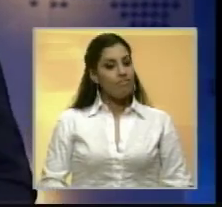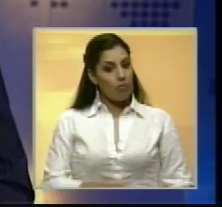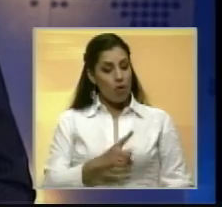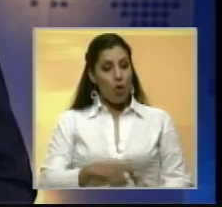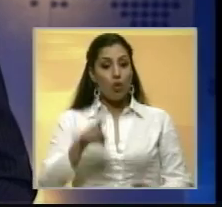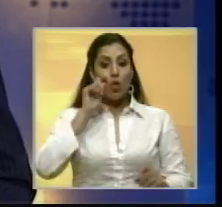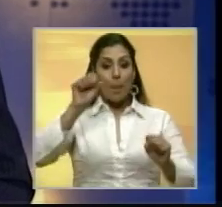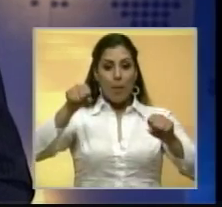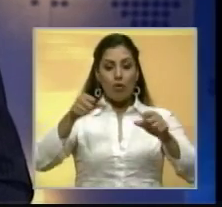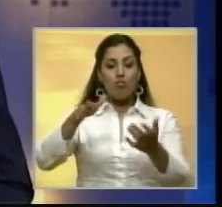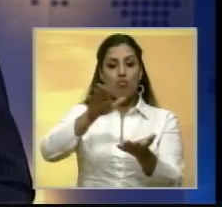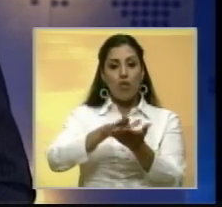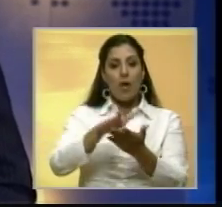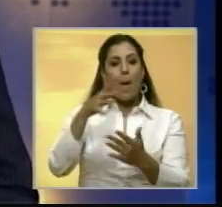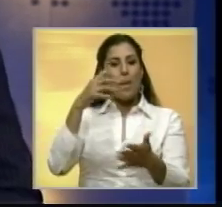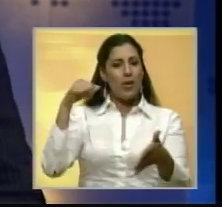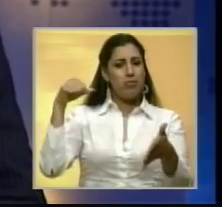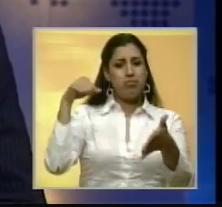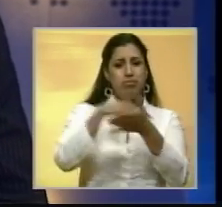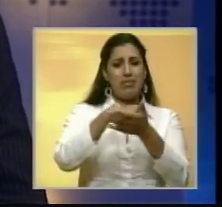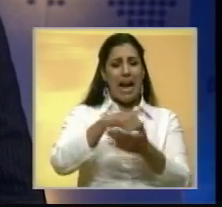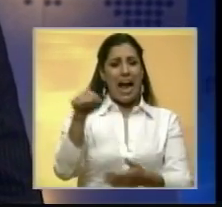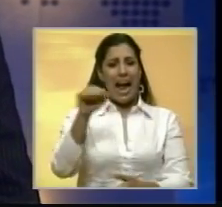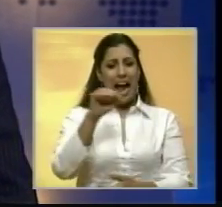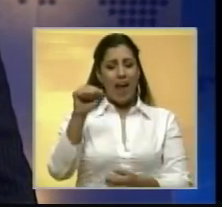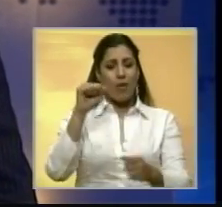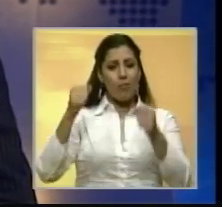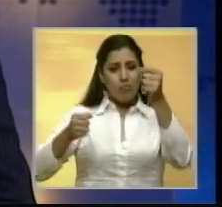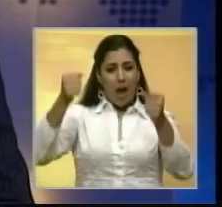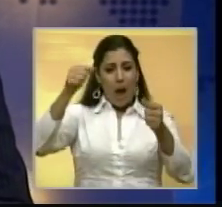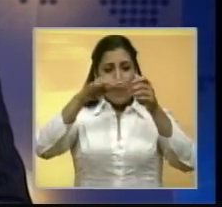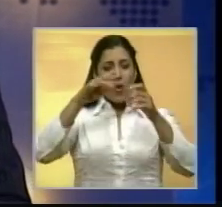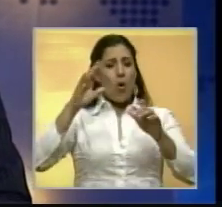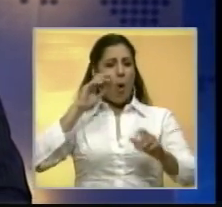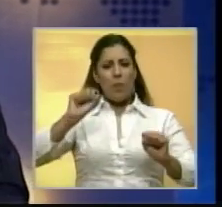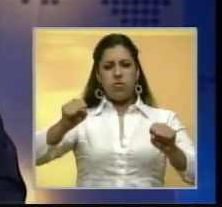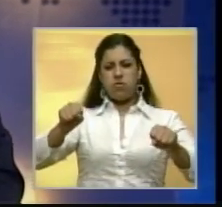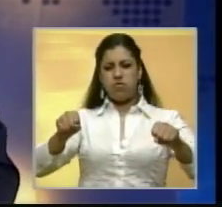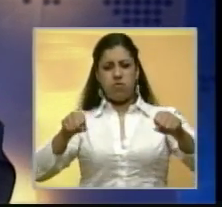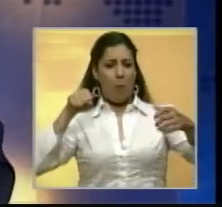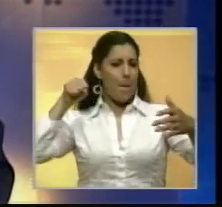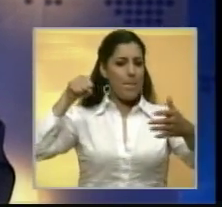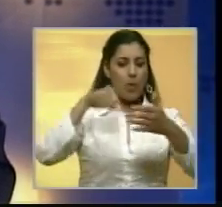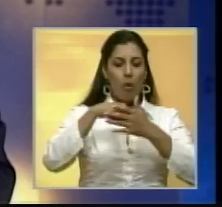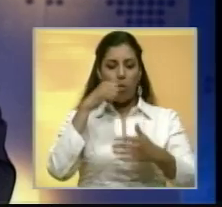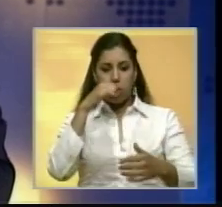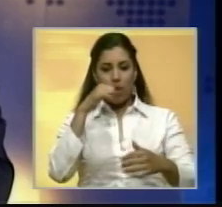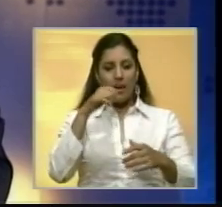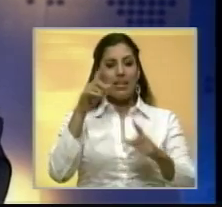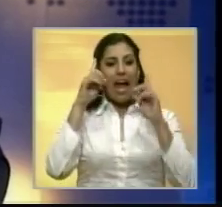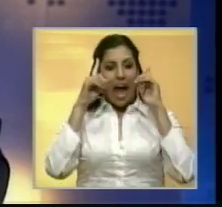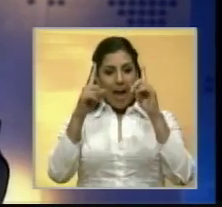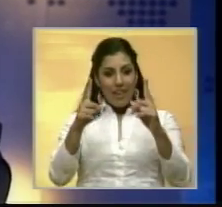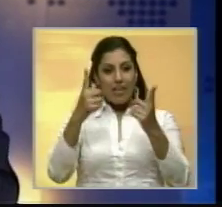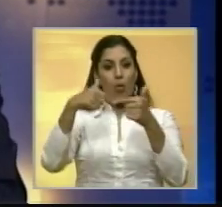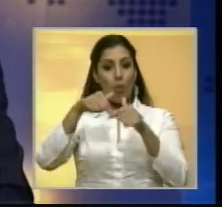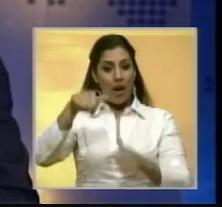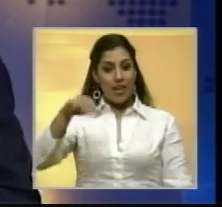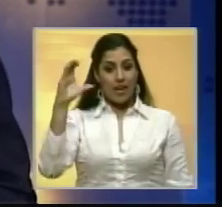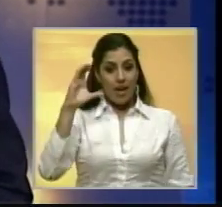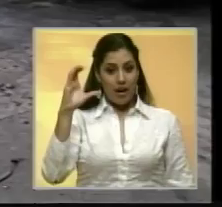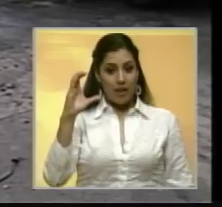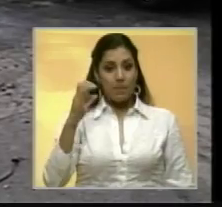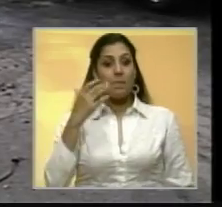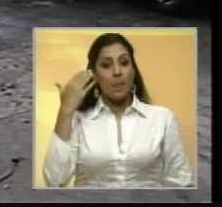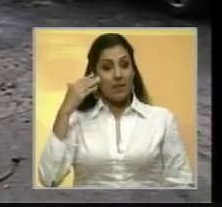Y un motorizado murió tras colisionar con un vehículo pesado cuando circulaba a exceso de velocidad y estado de embriaguez por la avenida Los Ilustres aquí en